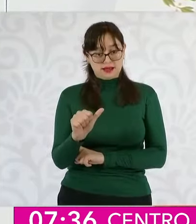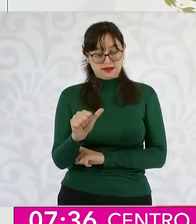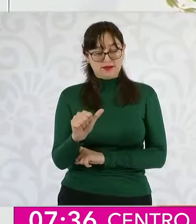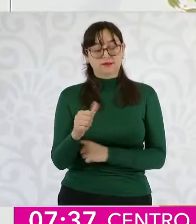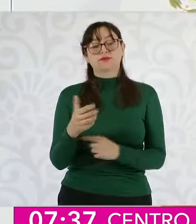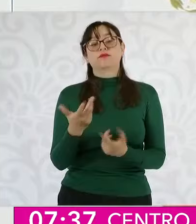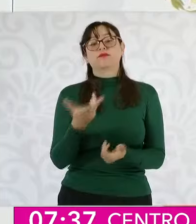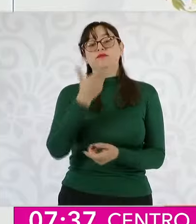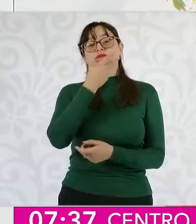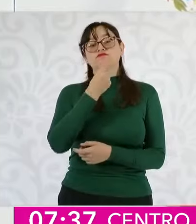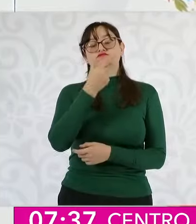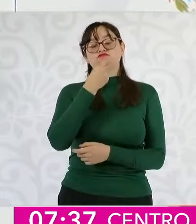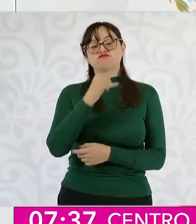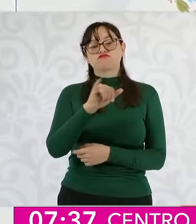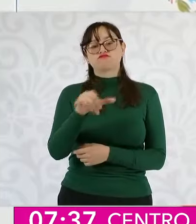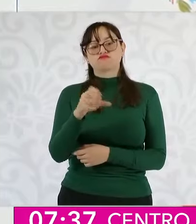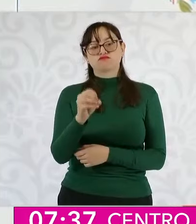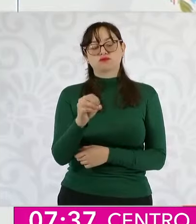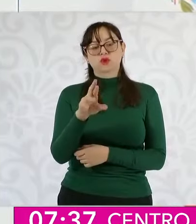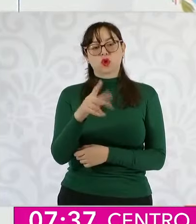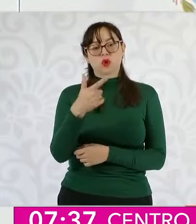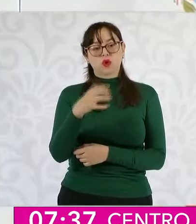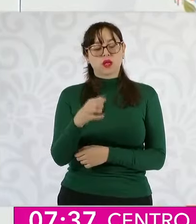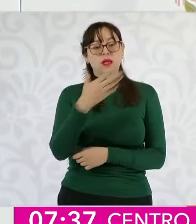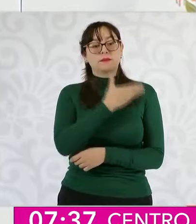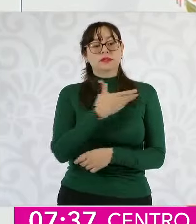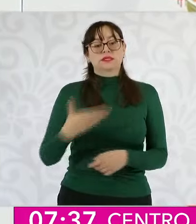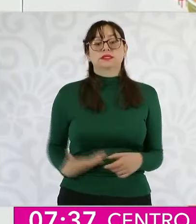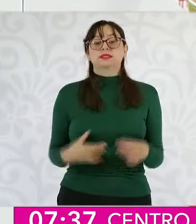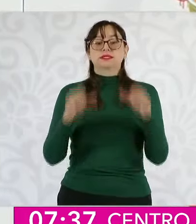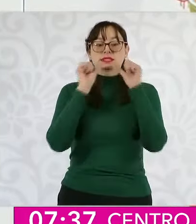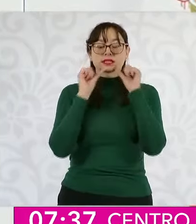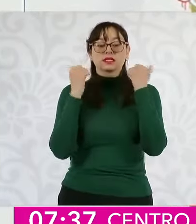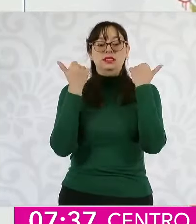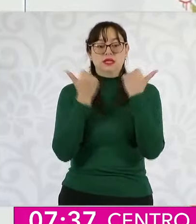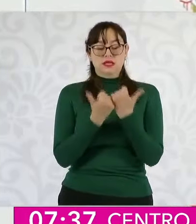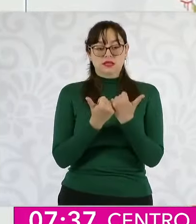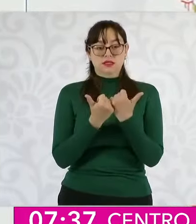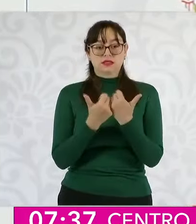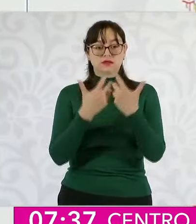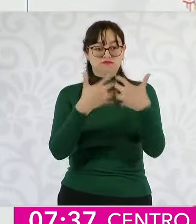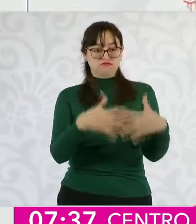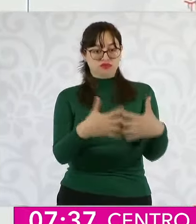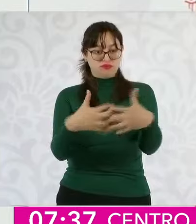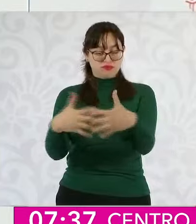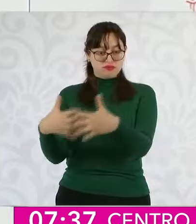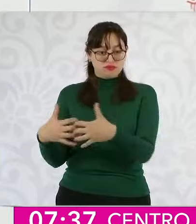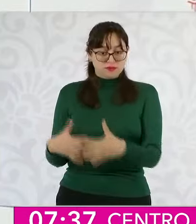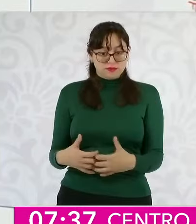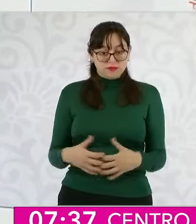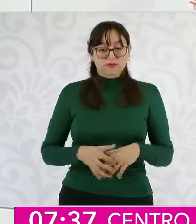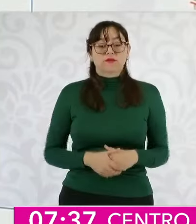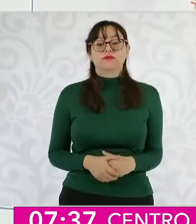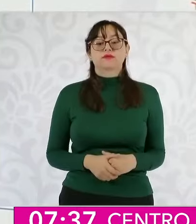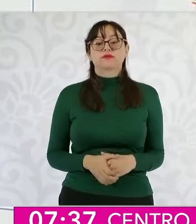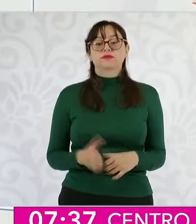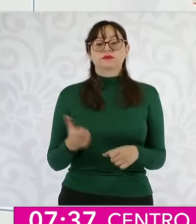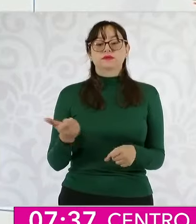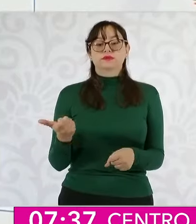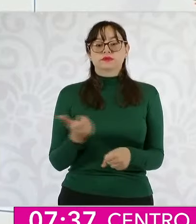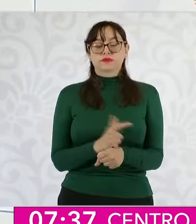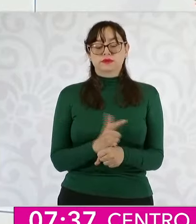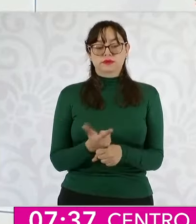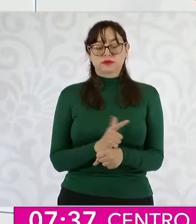Jorge Ábalos Carpinteiro, presidente de la Asociación Mexicana de Parques Industriales. El